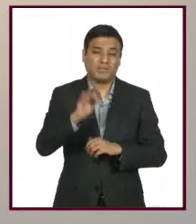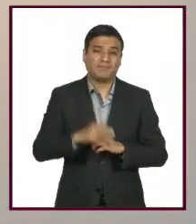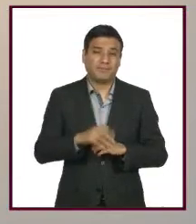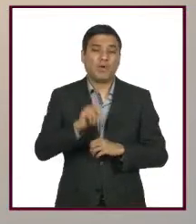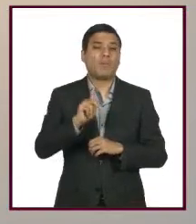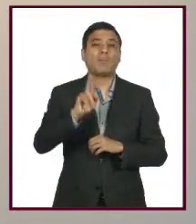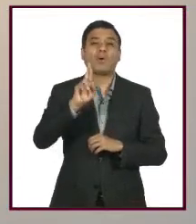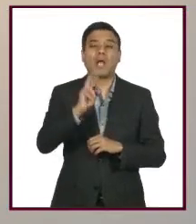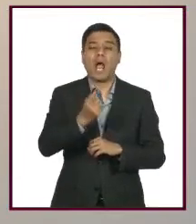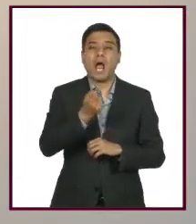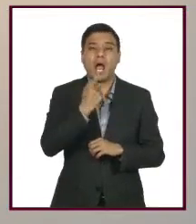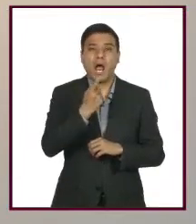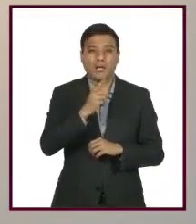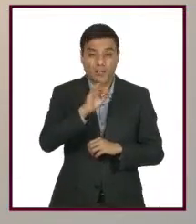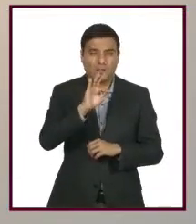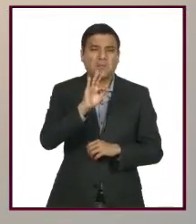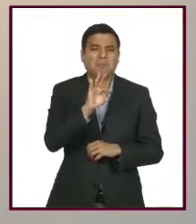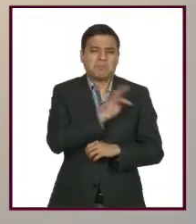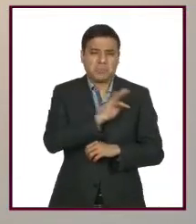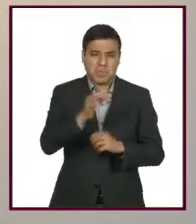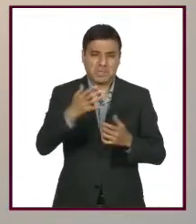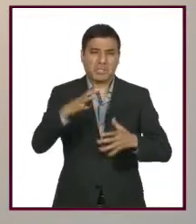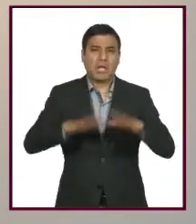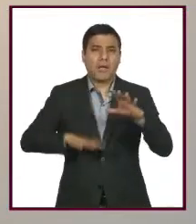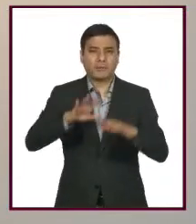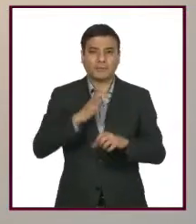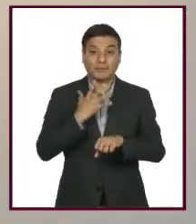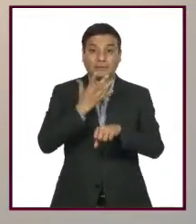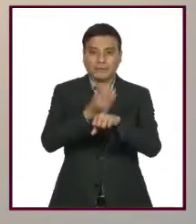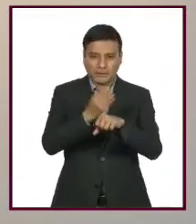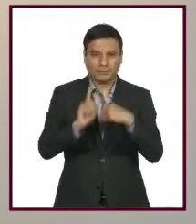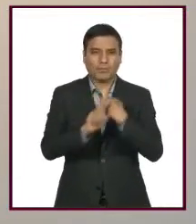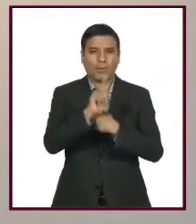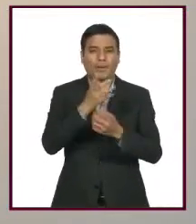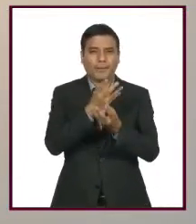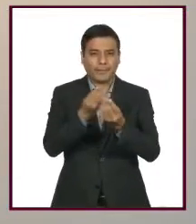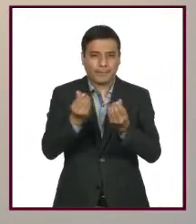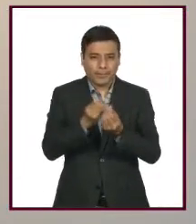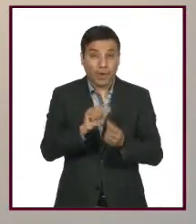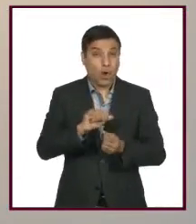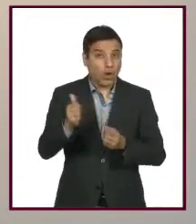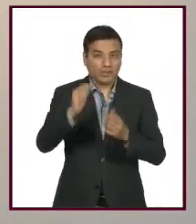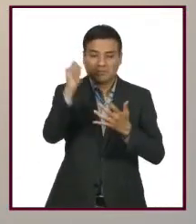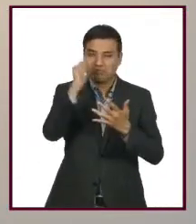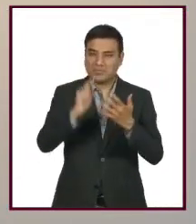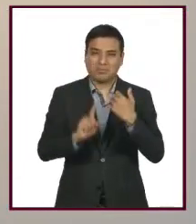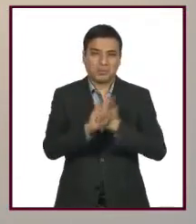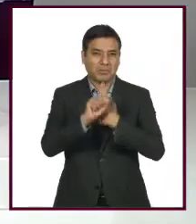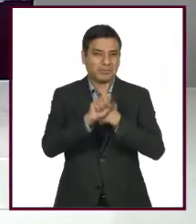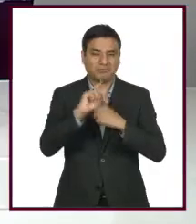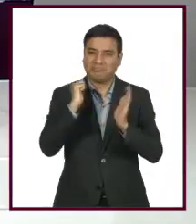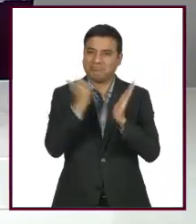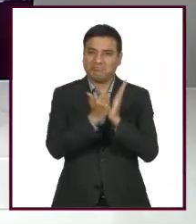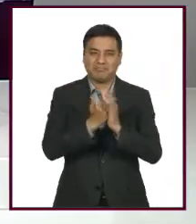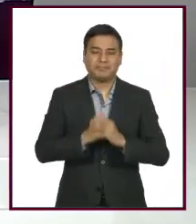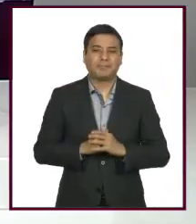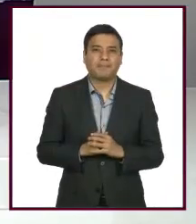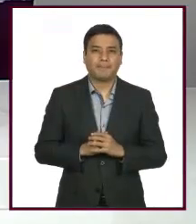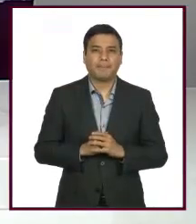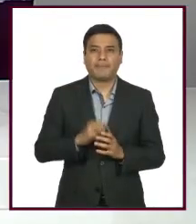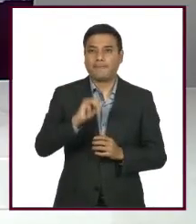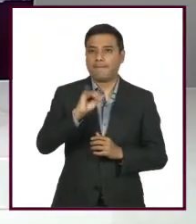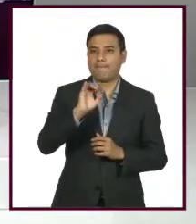Entonces, pueden revertirse algunas situaciones, sin embargo, otras pueden ser ya irreversibles.